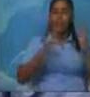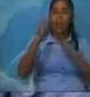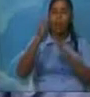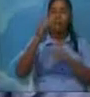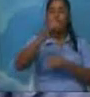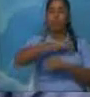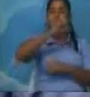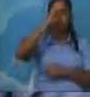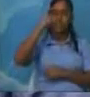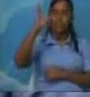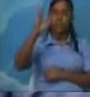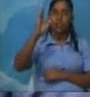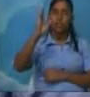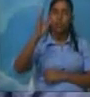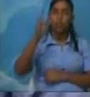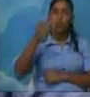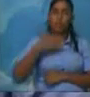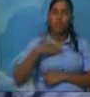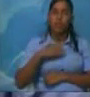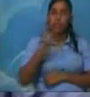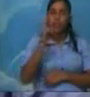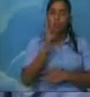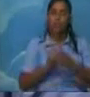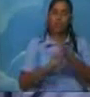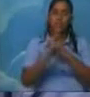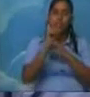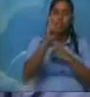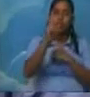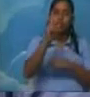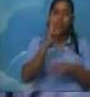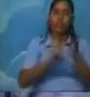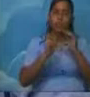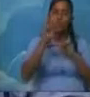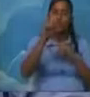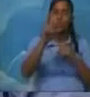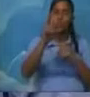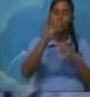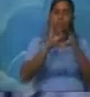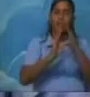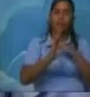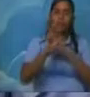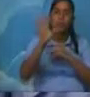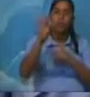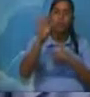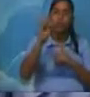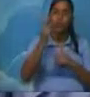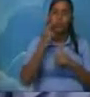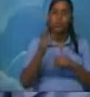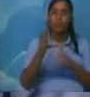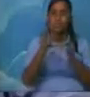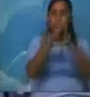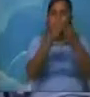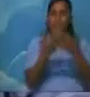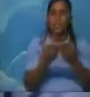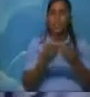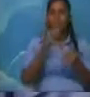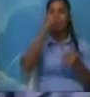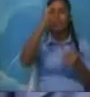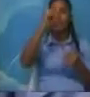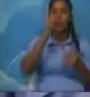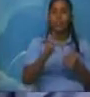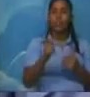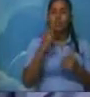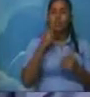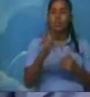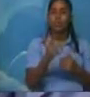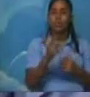presencia del Señor me corresponde el versículo un y versículo 2 del capítulo 8 de Deuteronomio